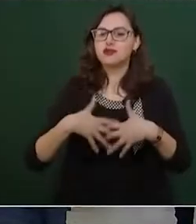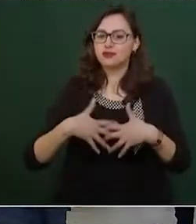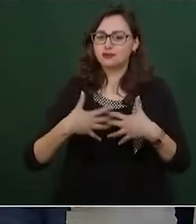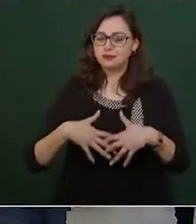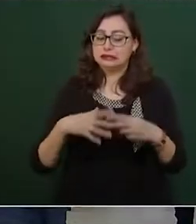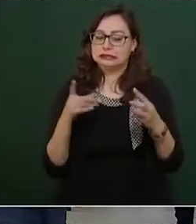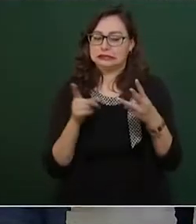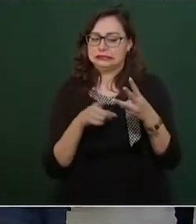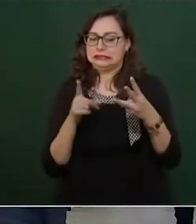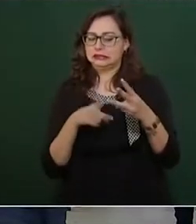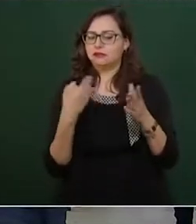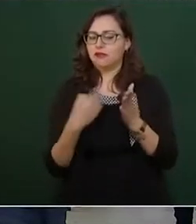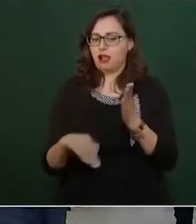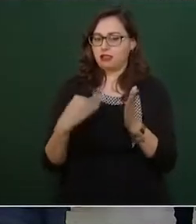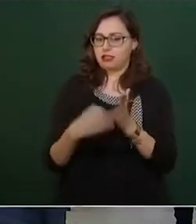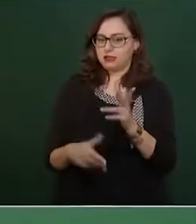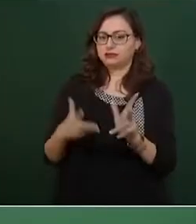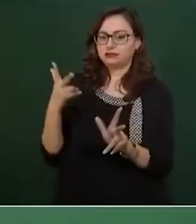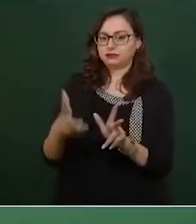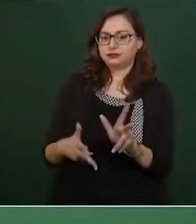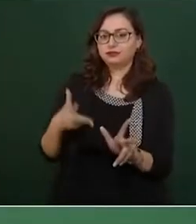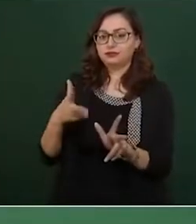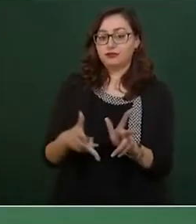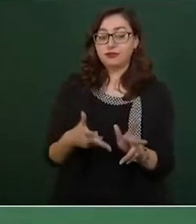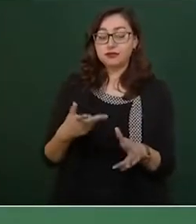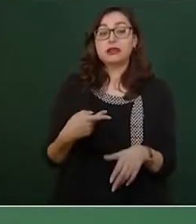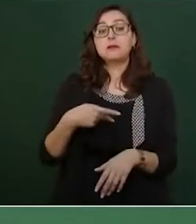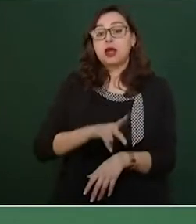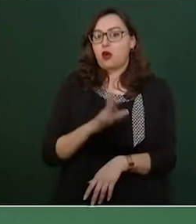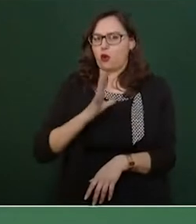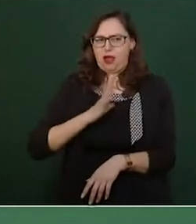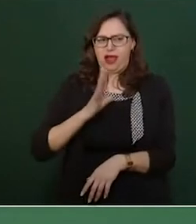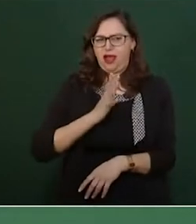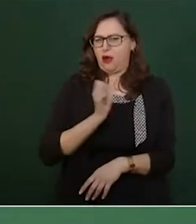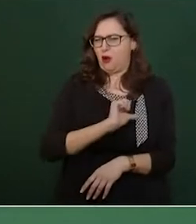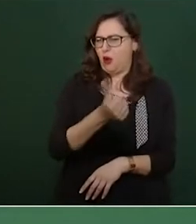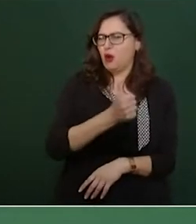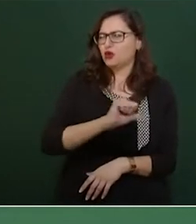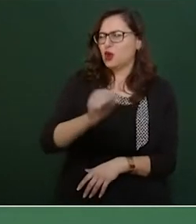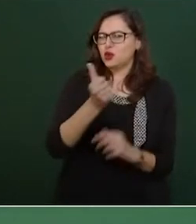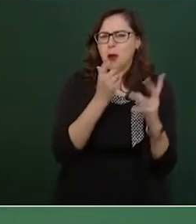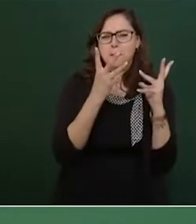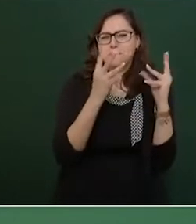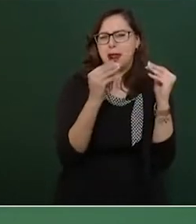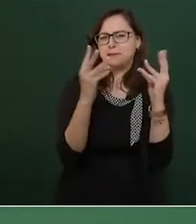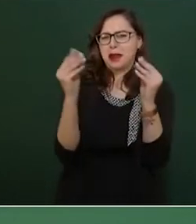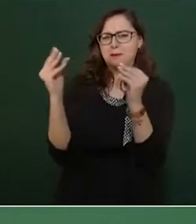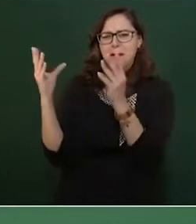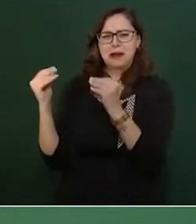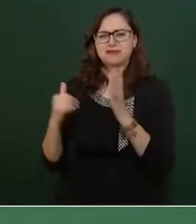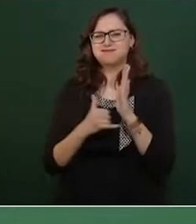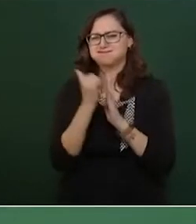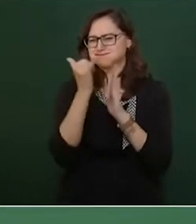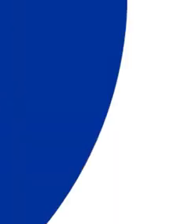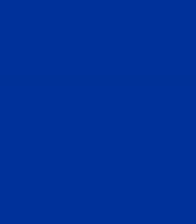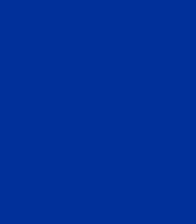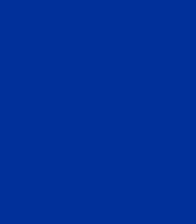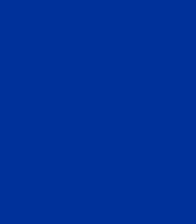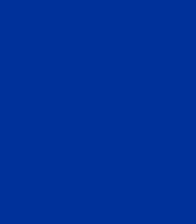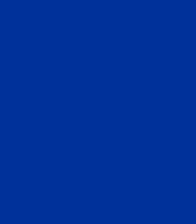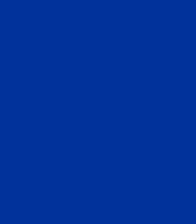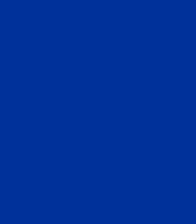el tren. Y muchísimas otras obras. En todo el país.